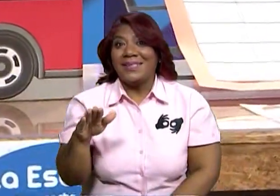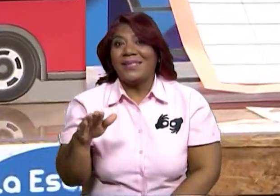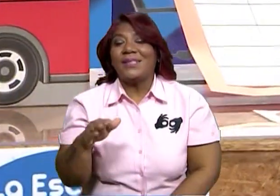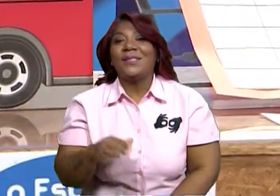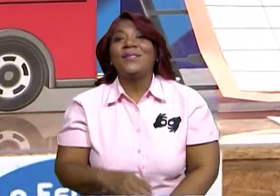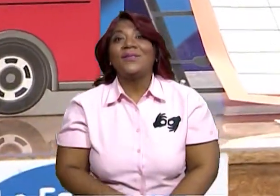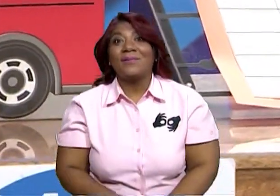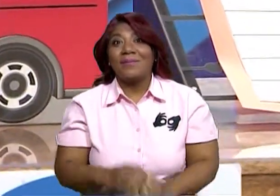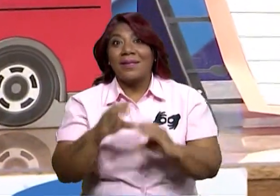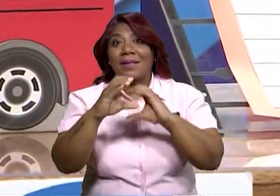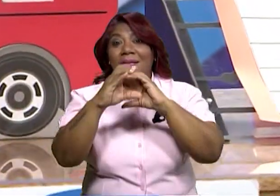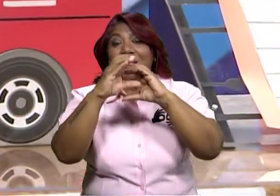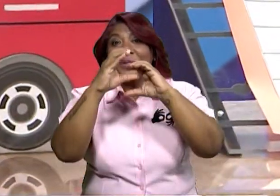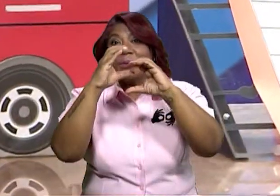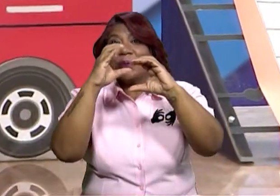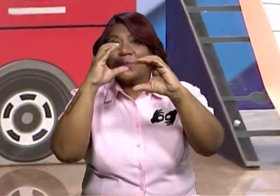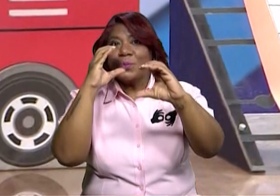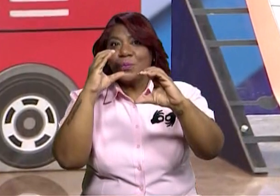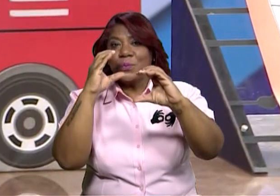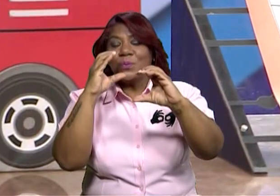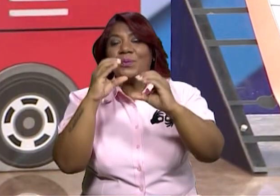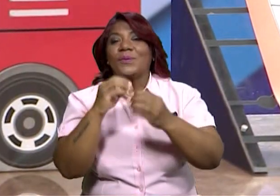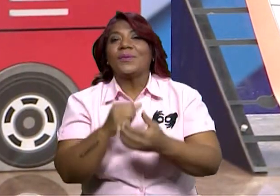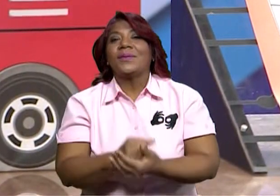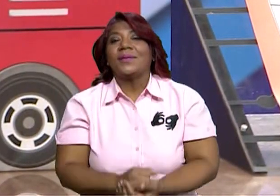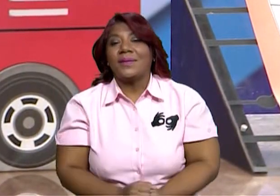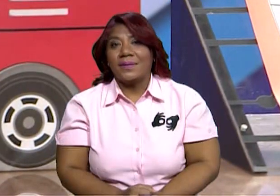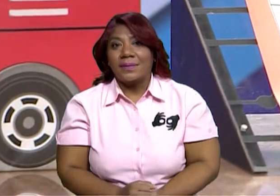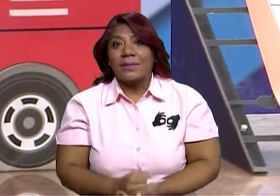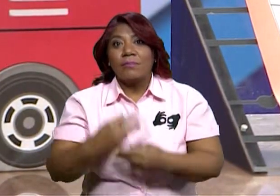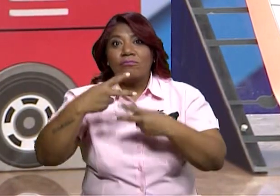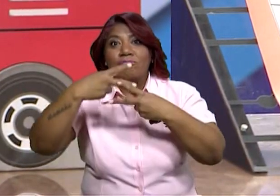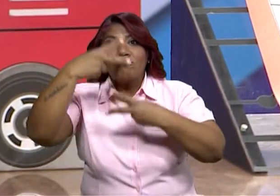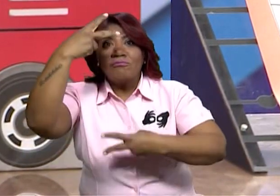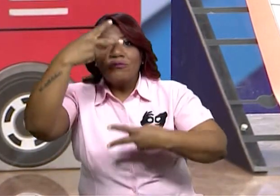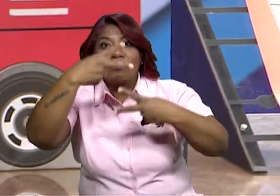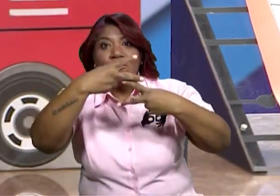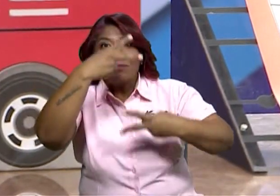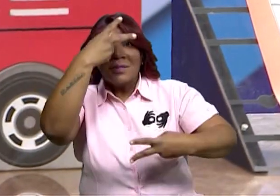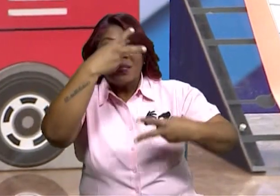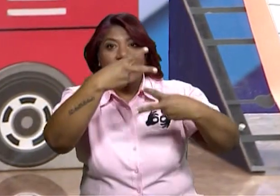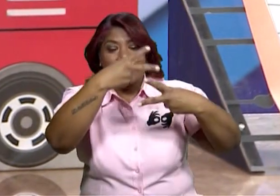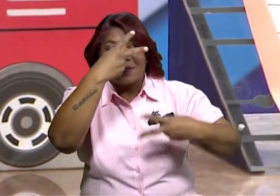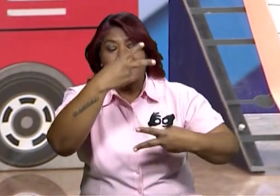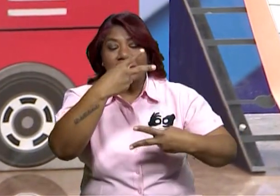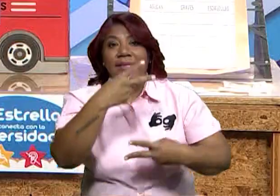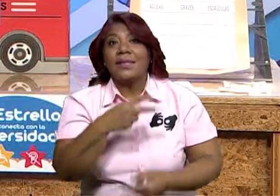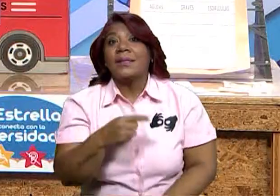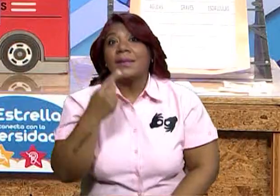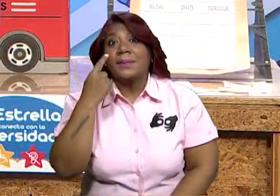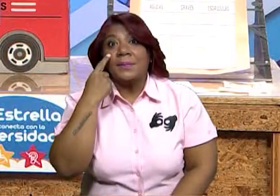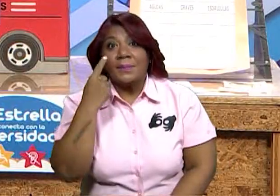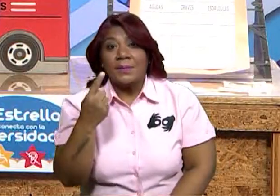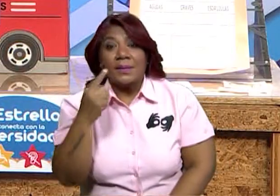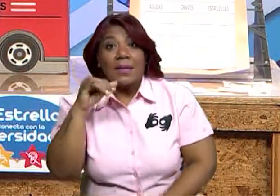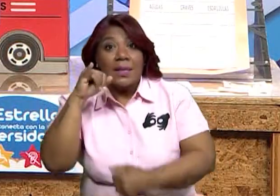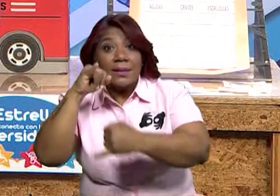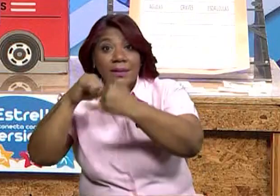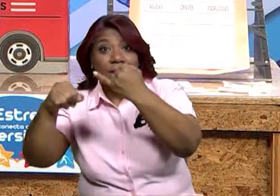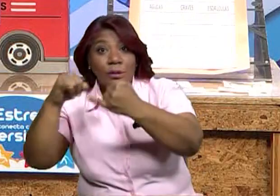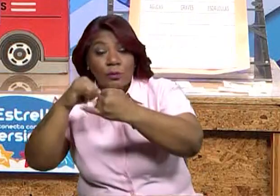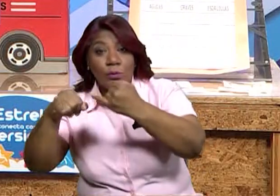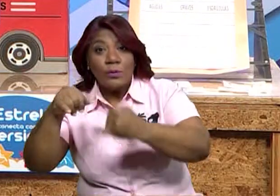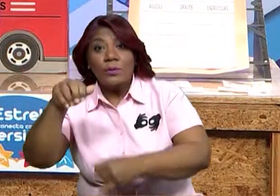que tienen cada uno la palabra aguda, la palabra grave y la palabra esdrújula. Y vamos a